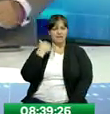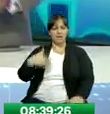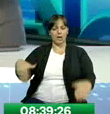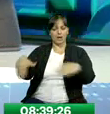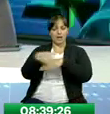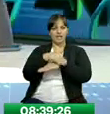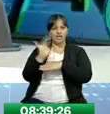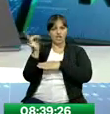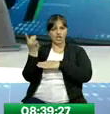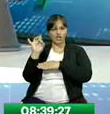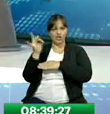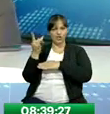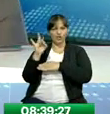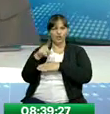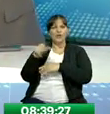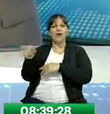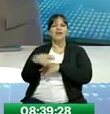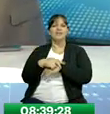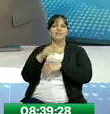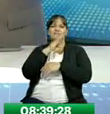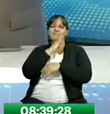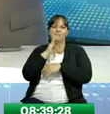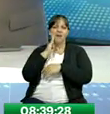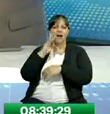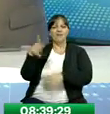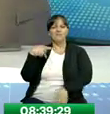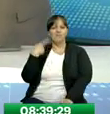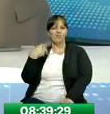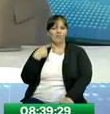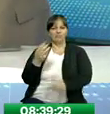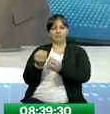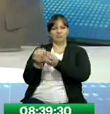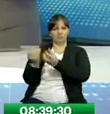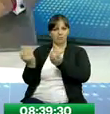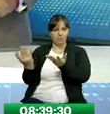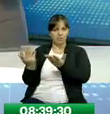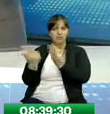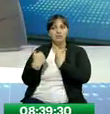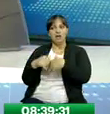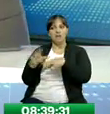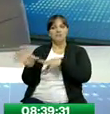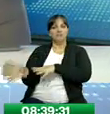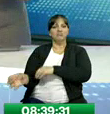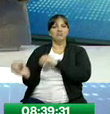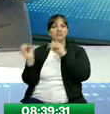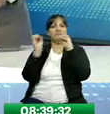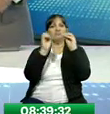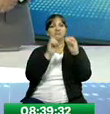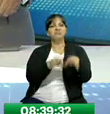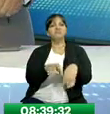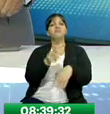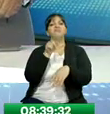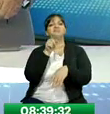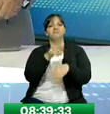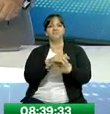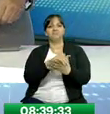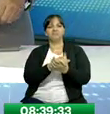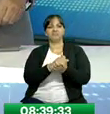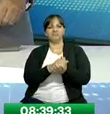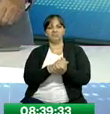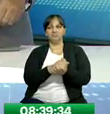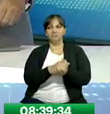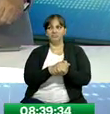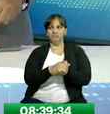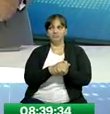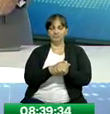rendón una parte de ese barrio de tolerancia se ha trasladado a y hacen lo que les da la gana y haga mejor decirle al